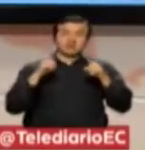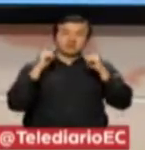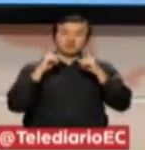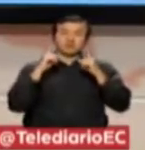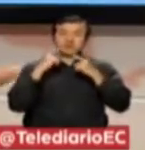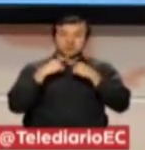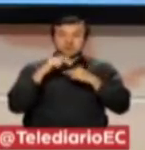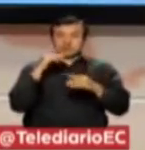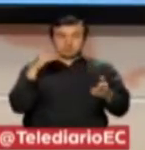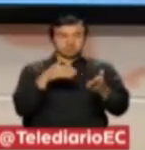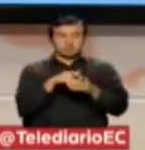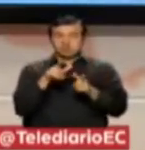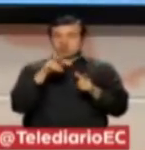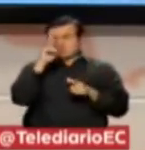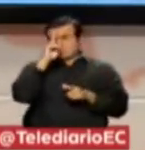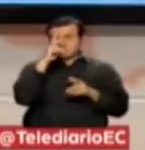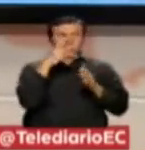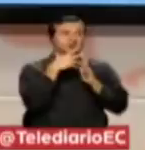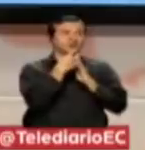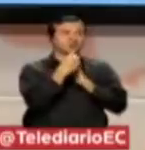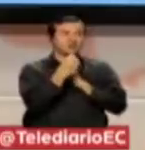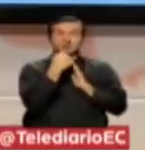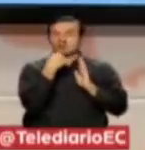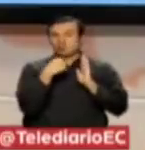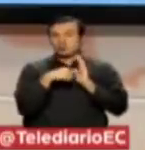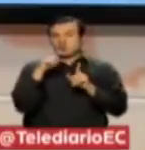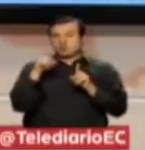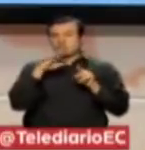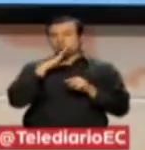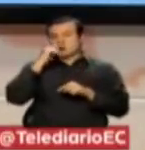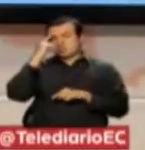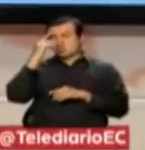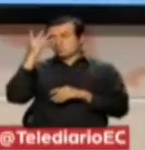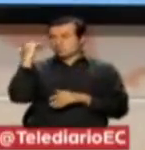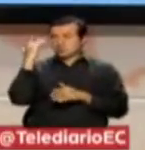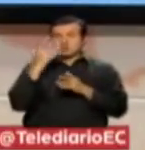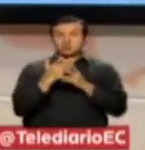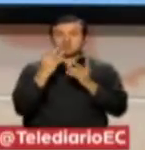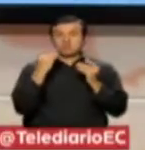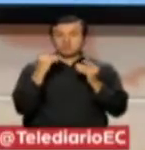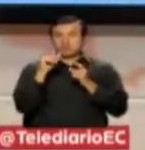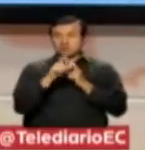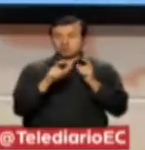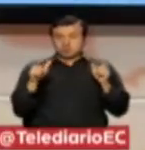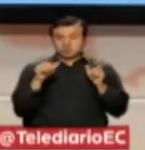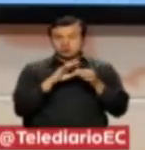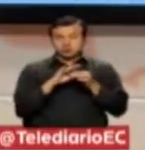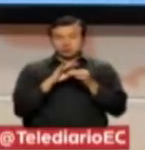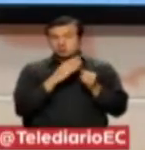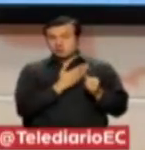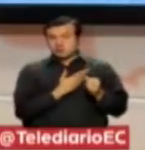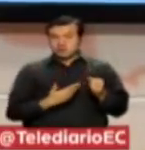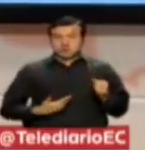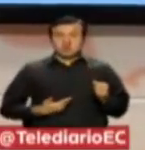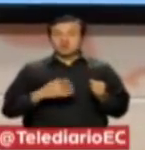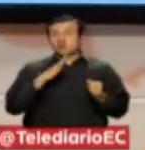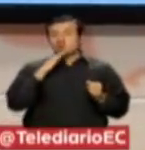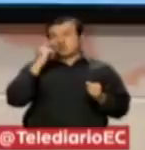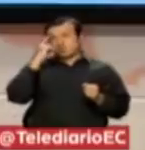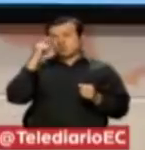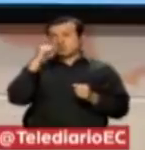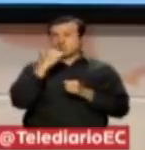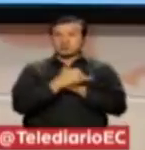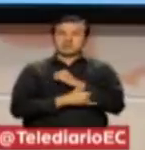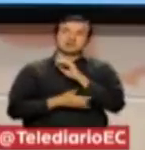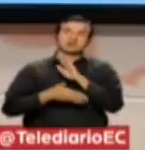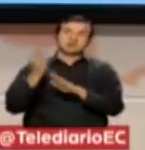que va a golpear, la gente huye. Como han hecho los correístas en el último tiempo, ¿no es cierto? La mayoría de la gente más cercana del presidente Correa huye. La